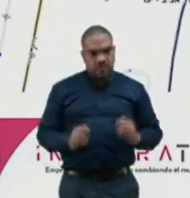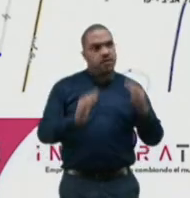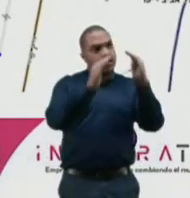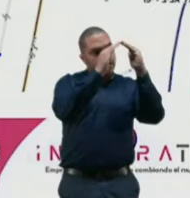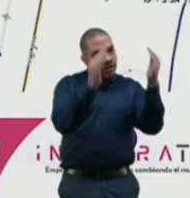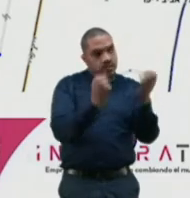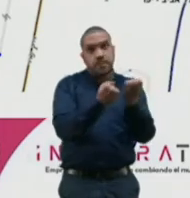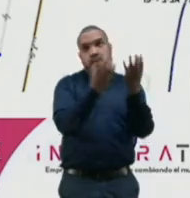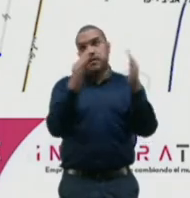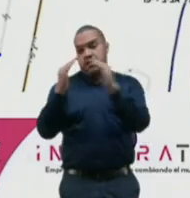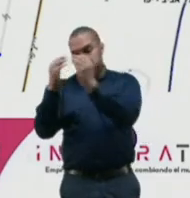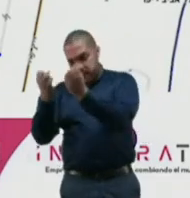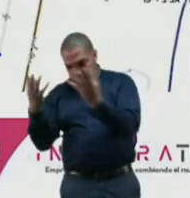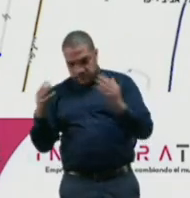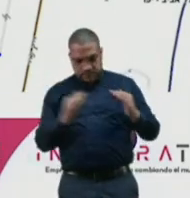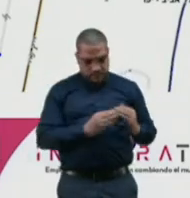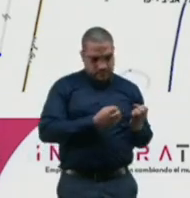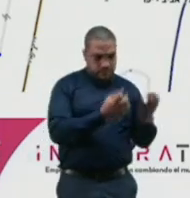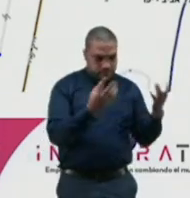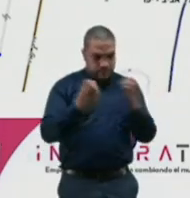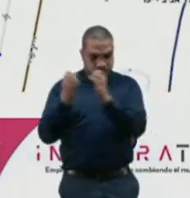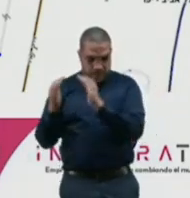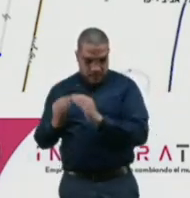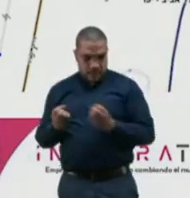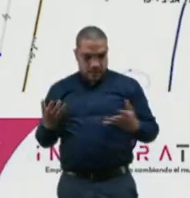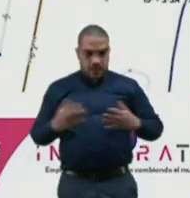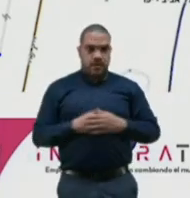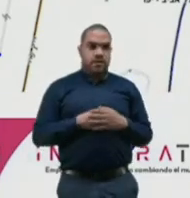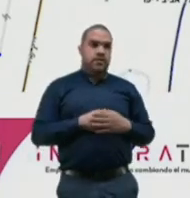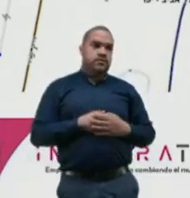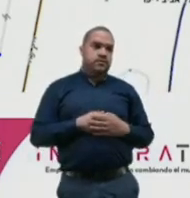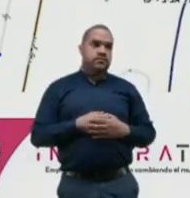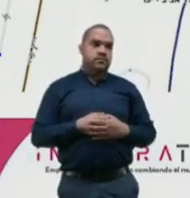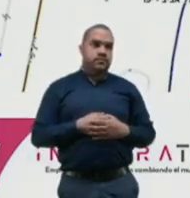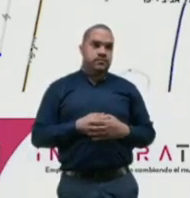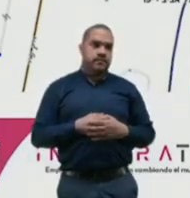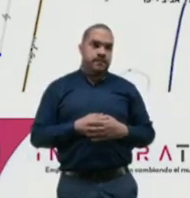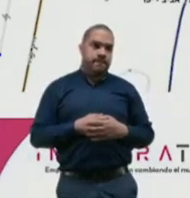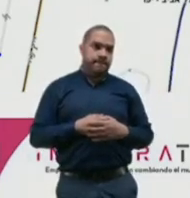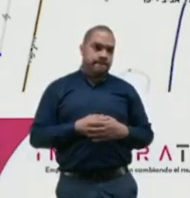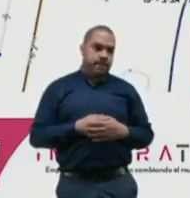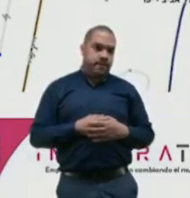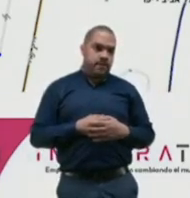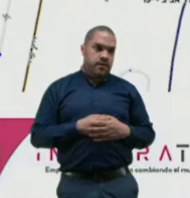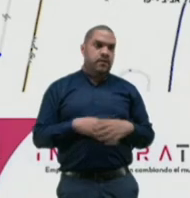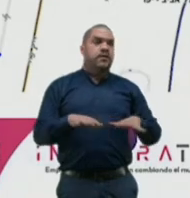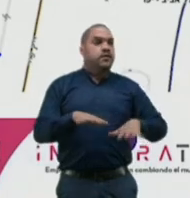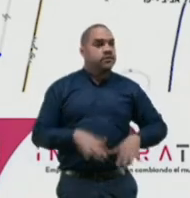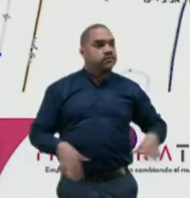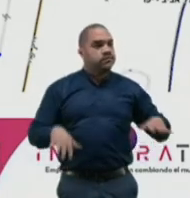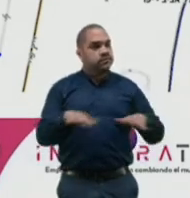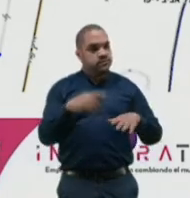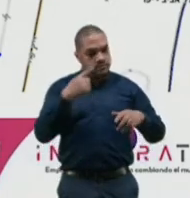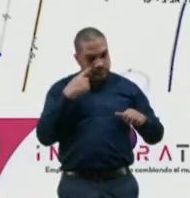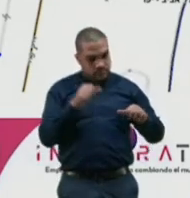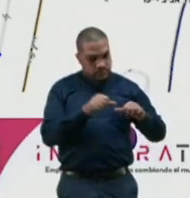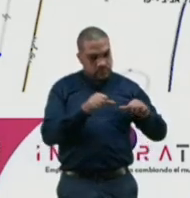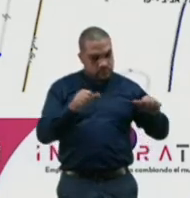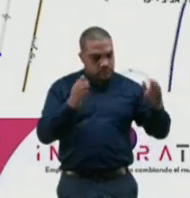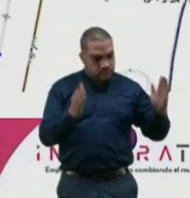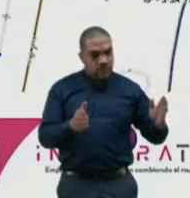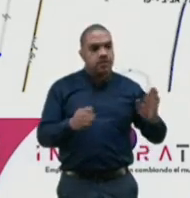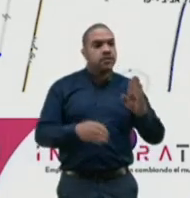interés, para hacer los mapas muy completos. Ahora bien, en esta fase, si tenemos alguien que está